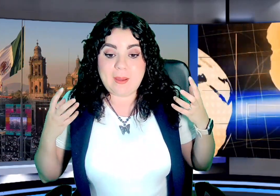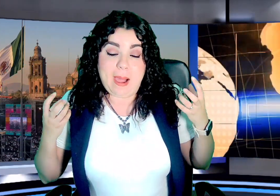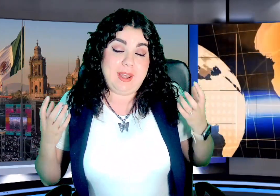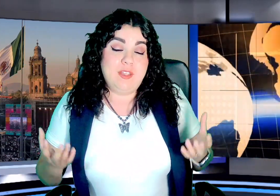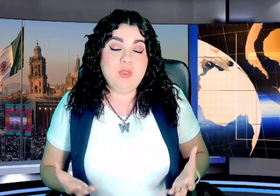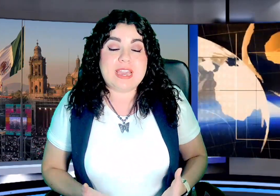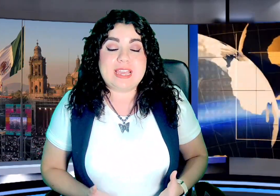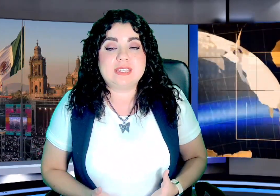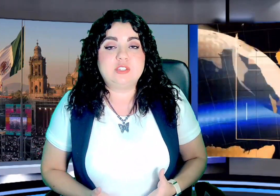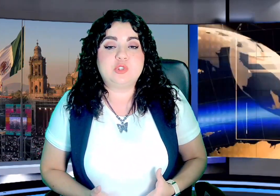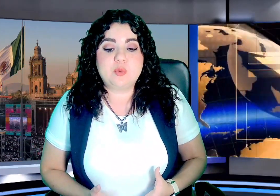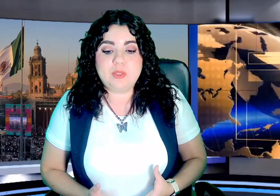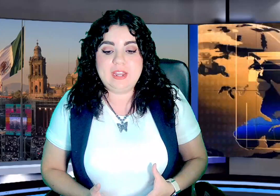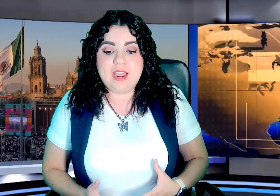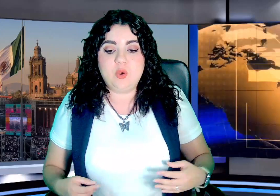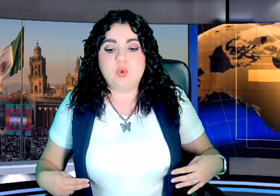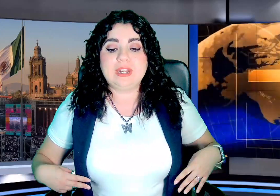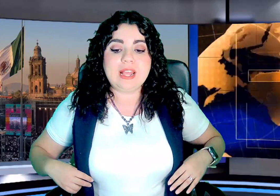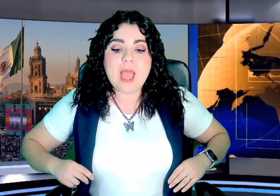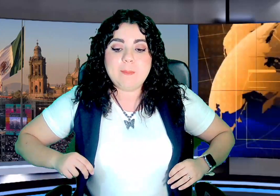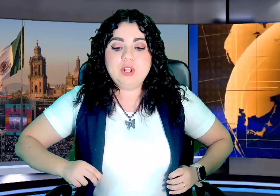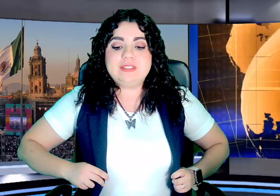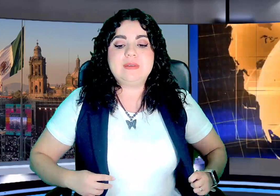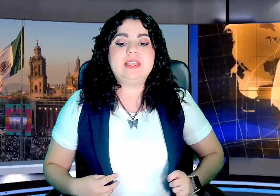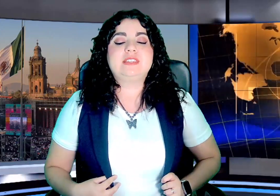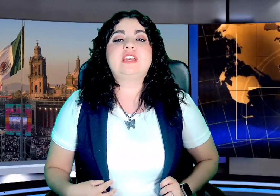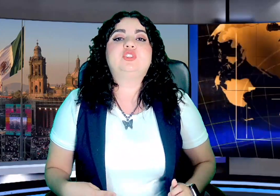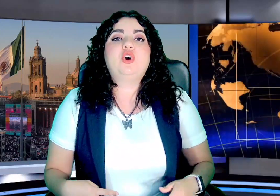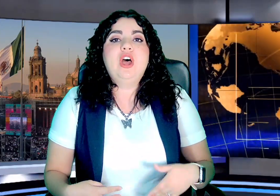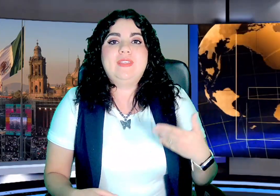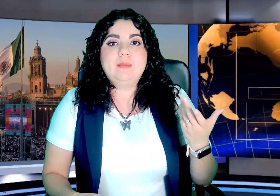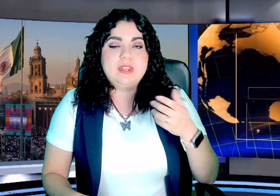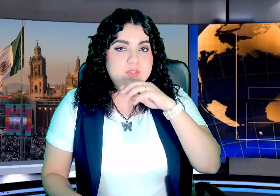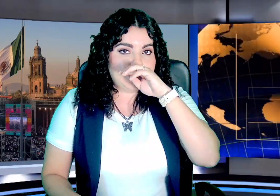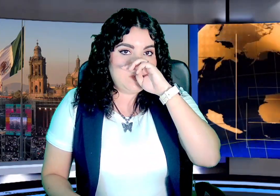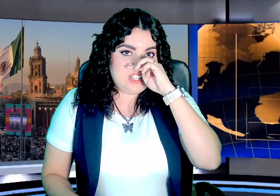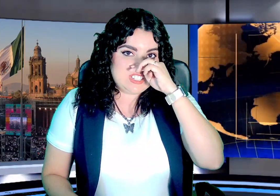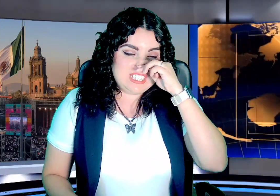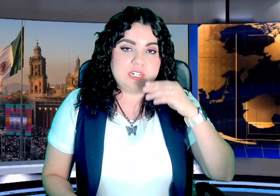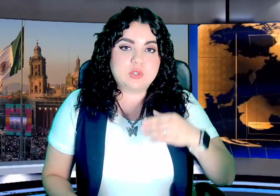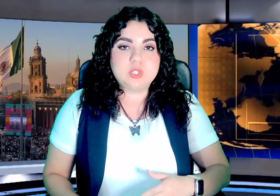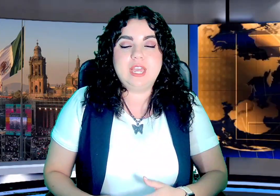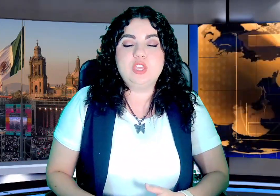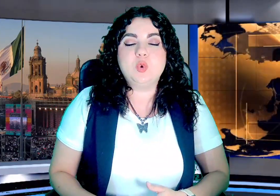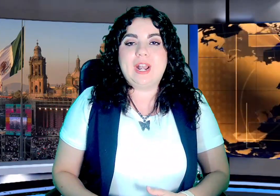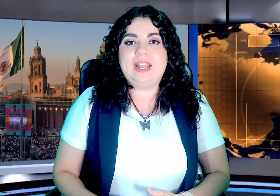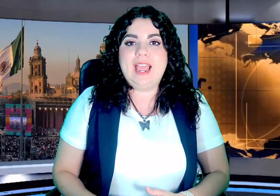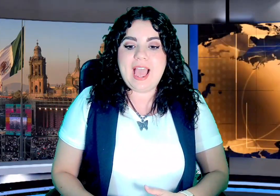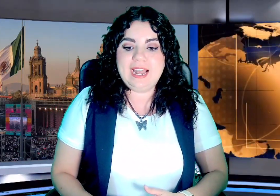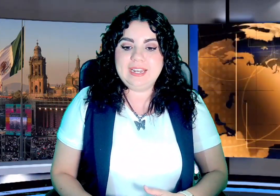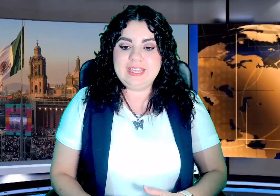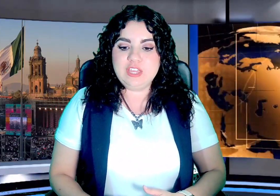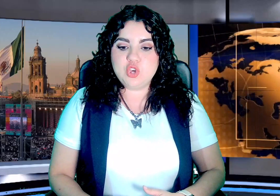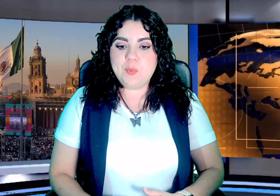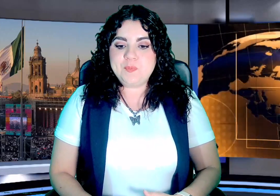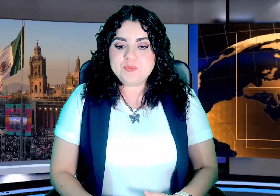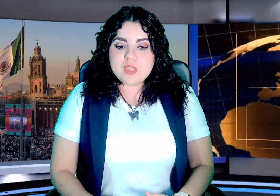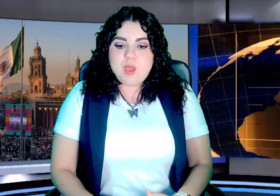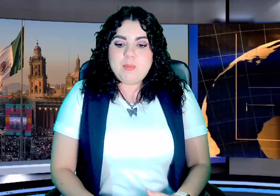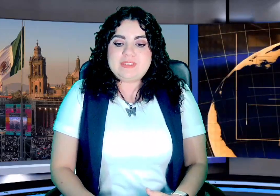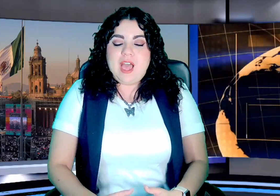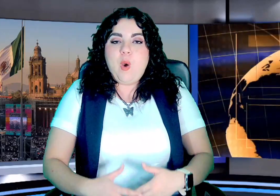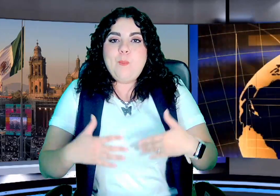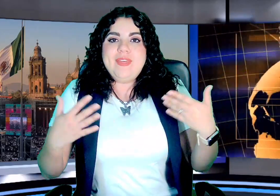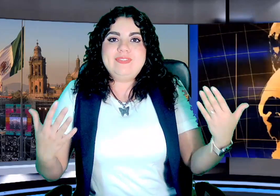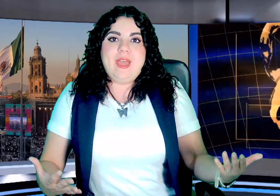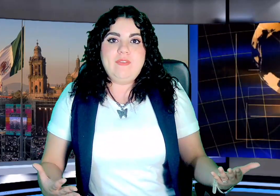venía hablando de que esta situación podría llegar a ocurrir, pero si bien es cierto, también estos conflictos entre Rusia y Ucrania han ido